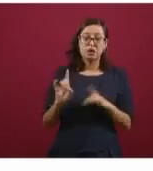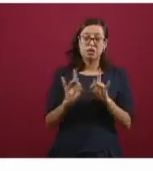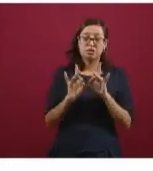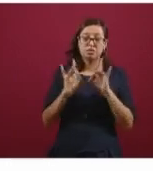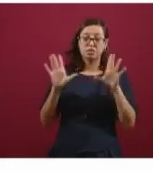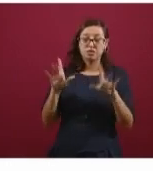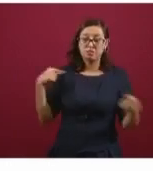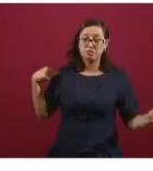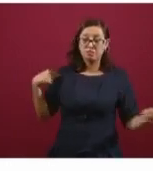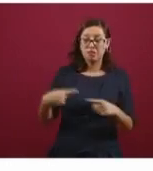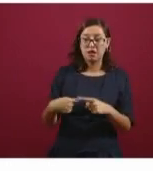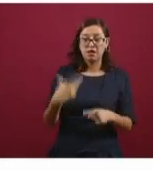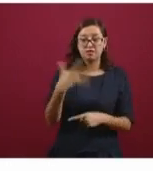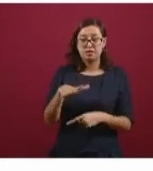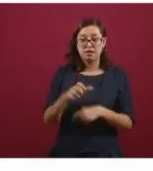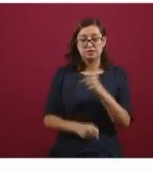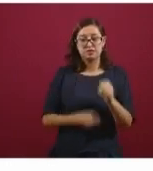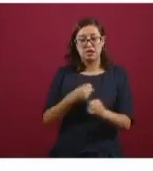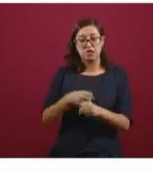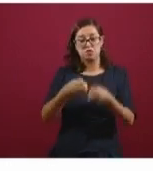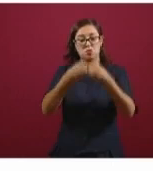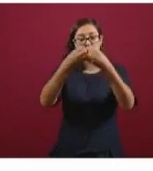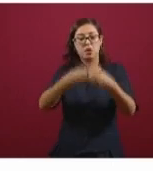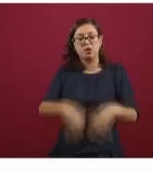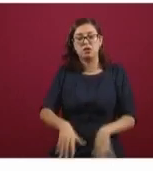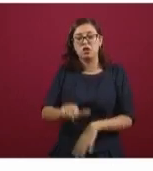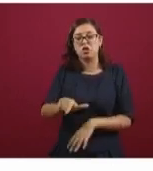el periodo de los 10 años